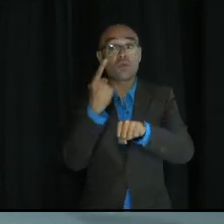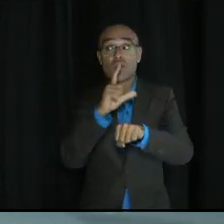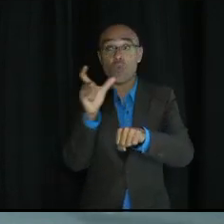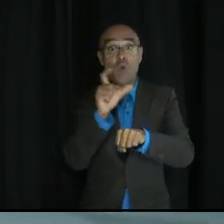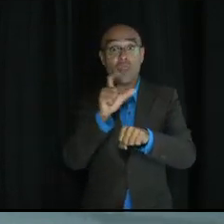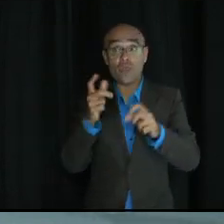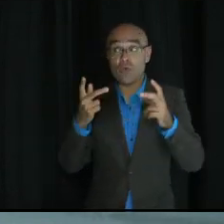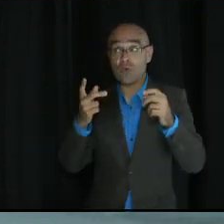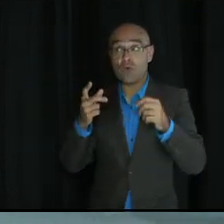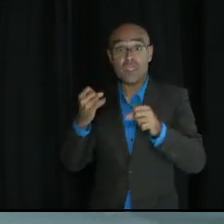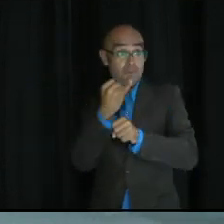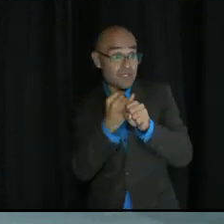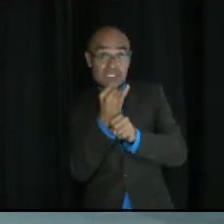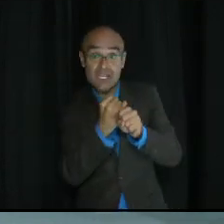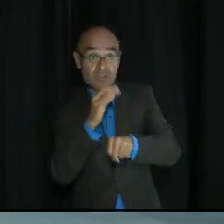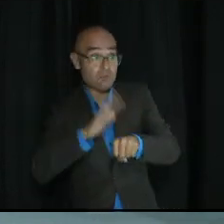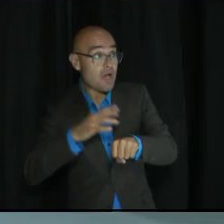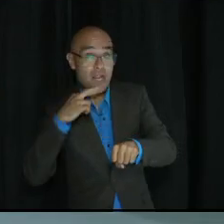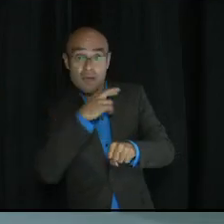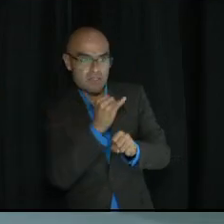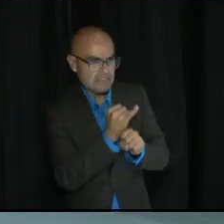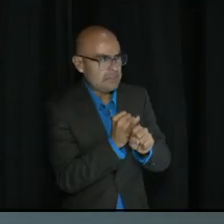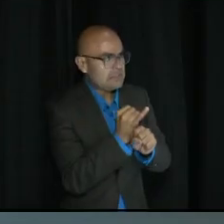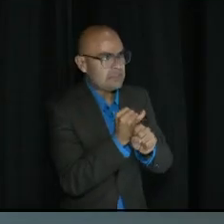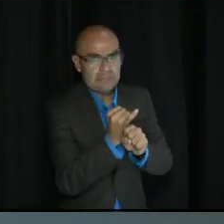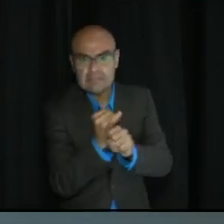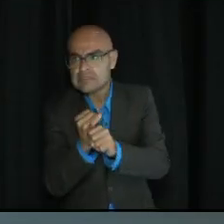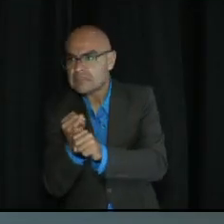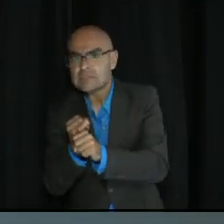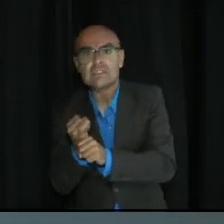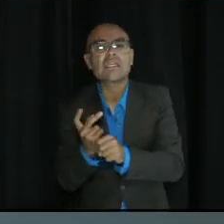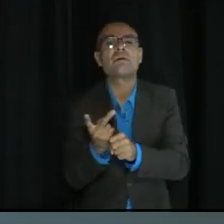investigación, también va a ser o va a